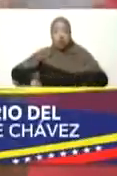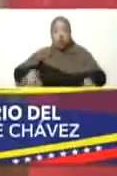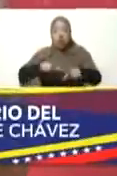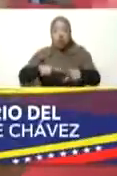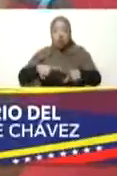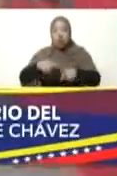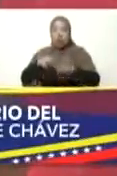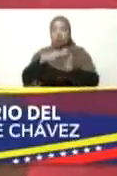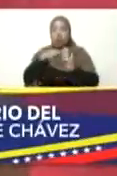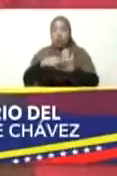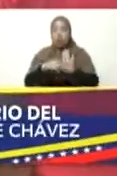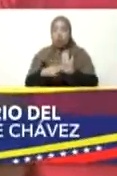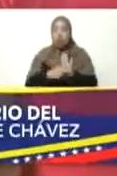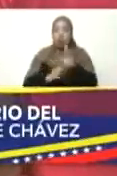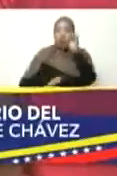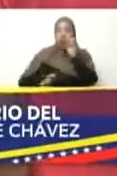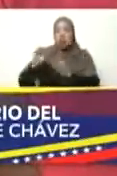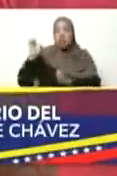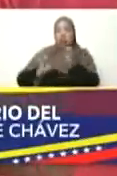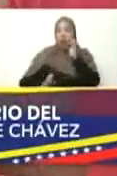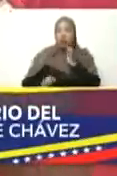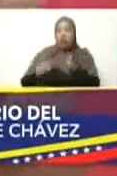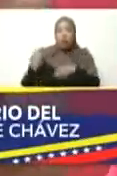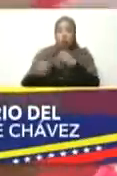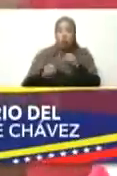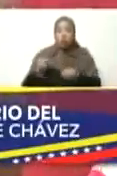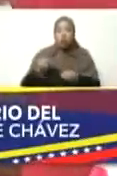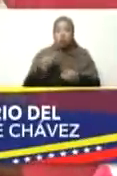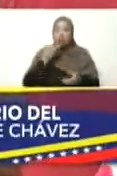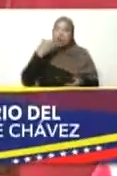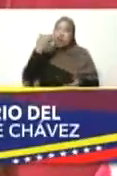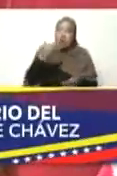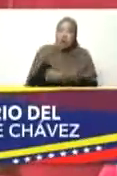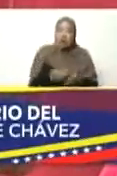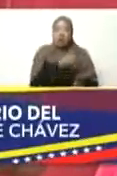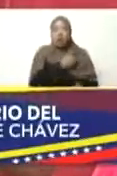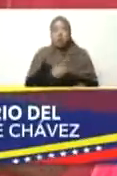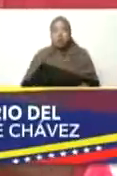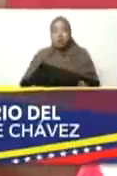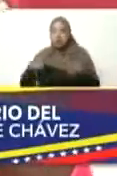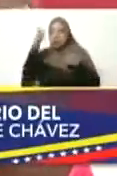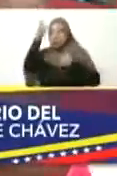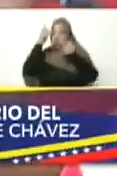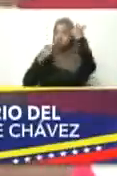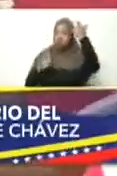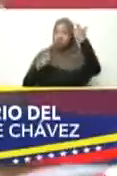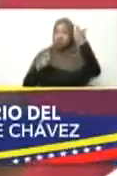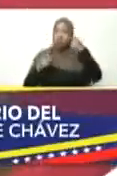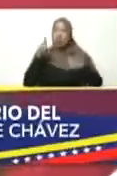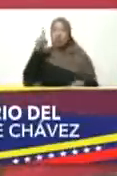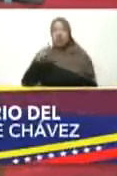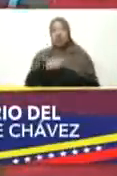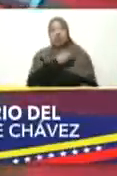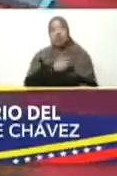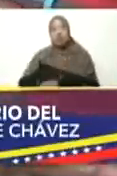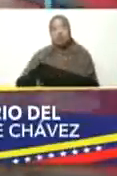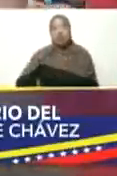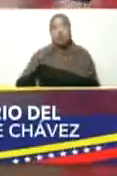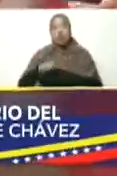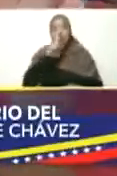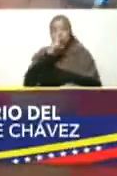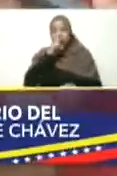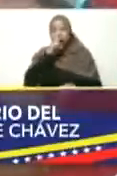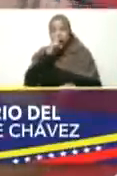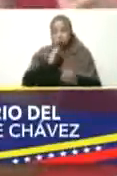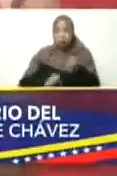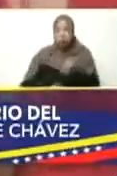dio la orden que se revisara esa decisión. Tenemos mucho que agradecerle al comandante Chávez, pero tenemos mucho que agradecerle al presidente Nicolás Maduro y